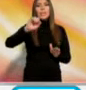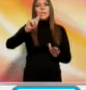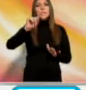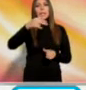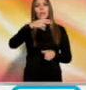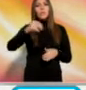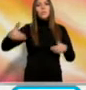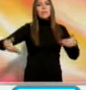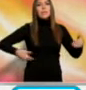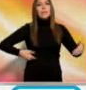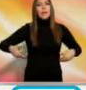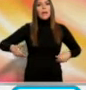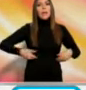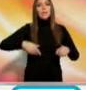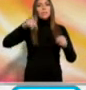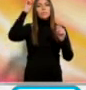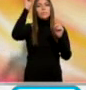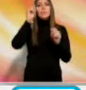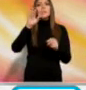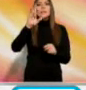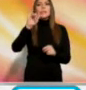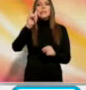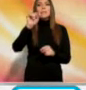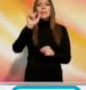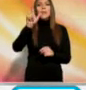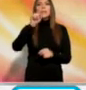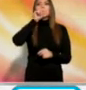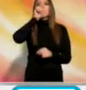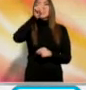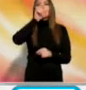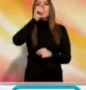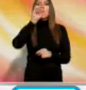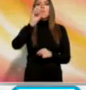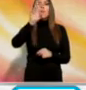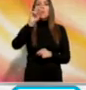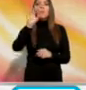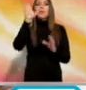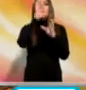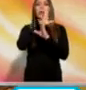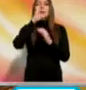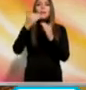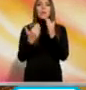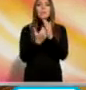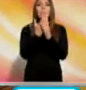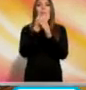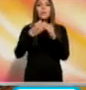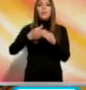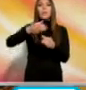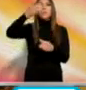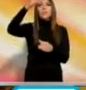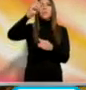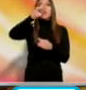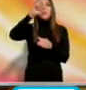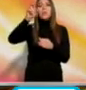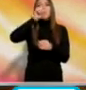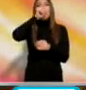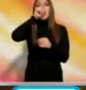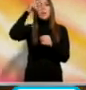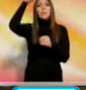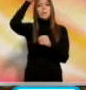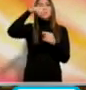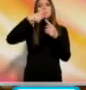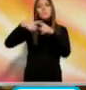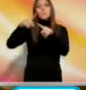de cristal, un gallo de oro que canta todas las mañanas sobre una torre. Todas estas